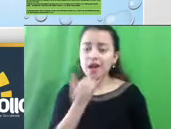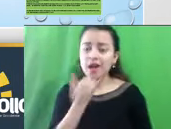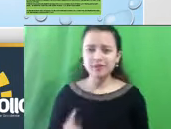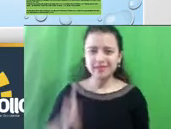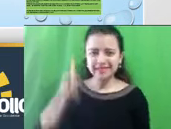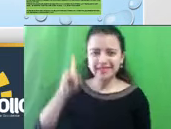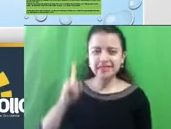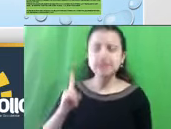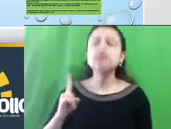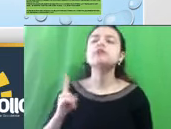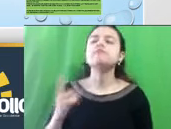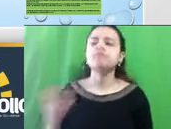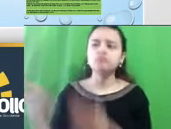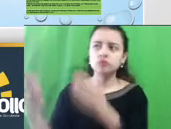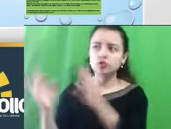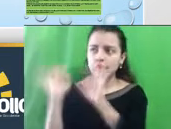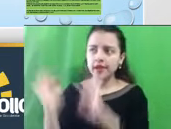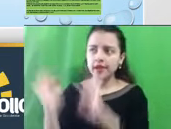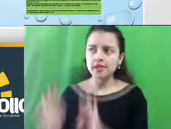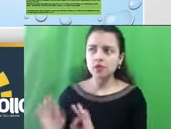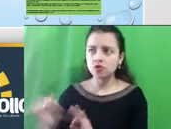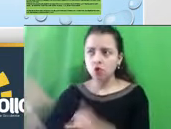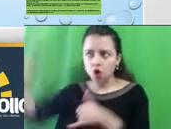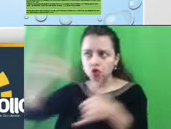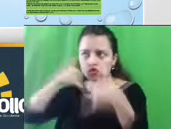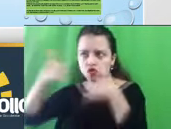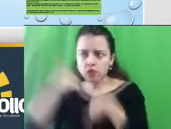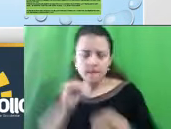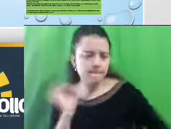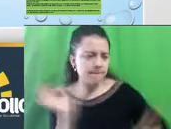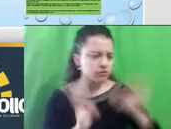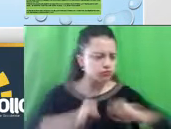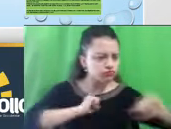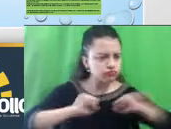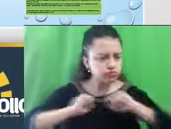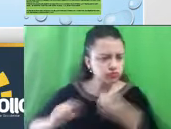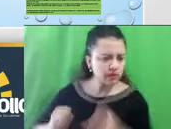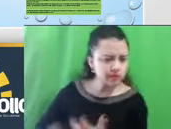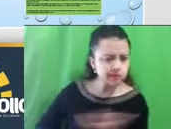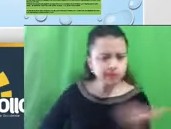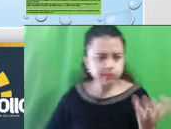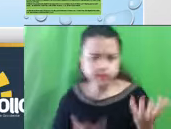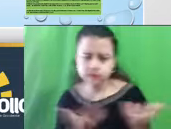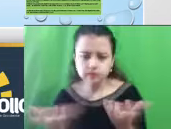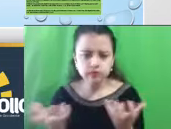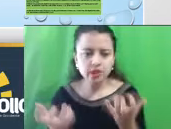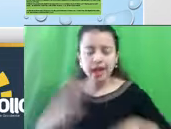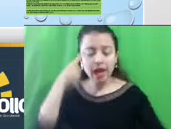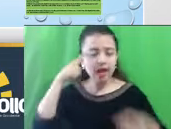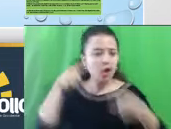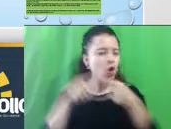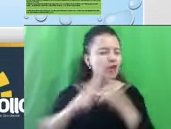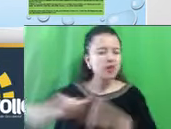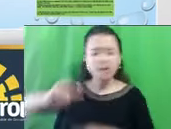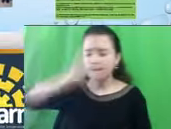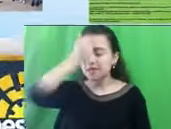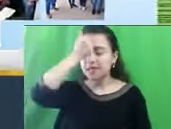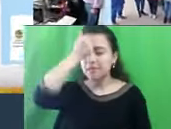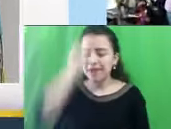todo el tema logístico para atención de las mismas. Se coordina también la entrega de agua a las diferentes comunidades pues, que así lo